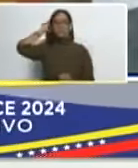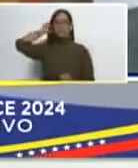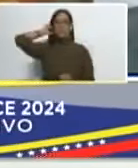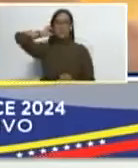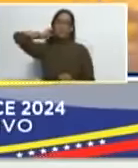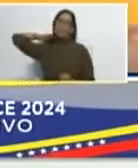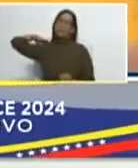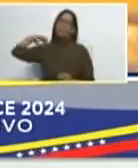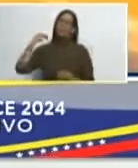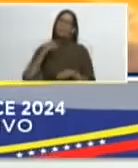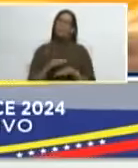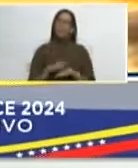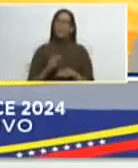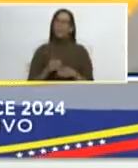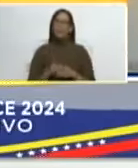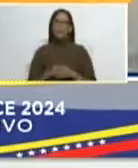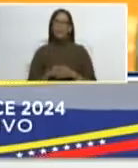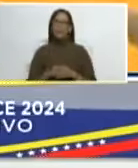Porque